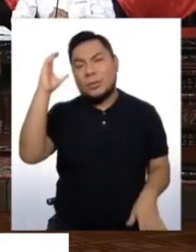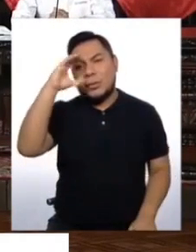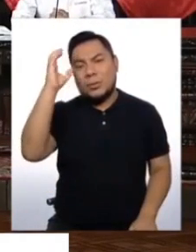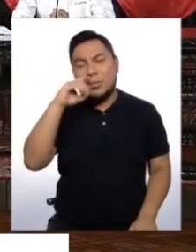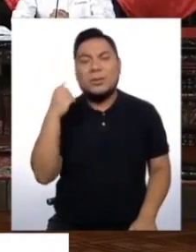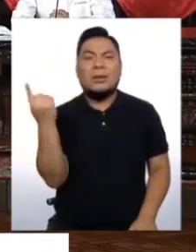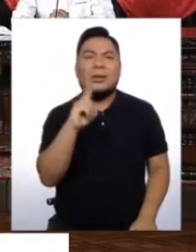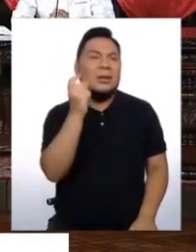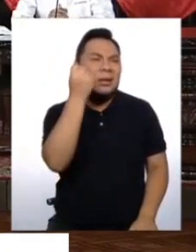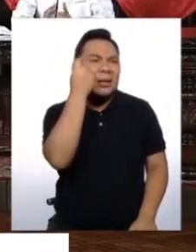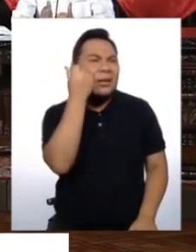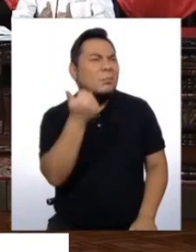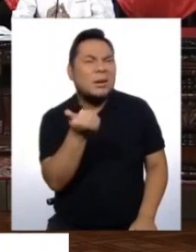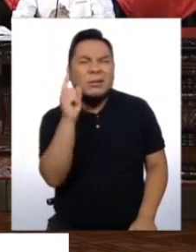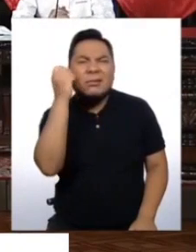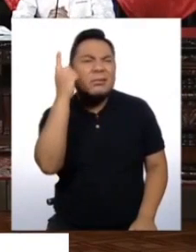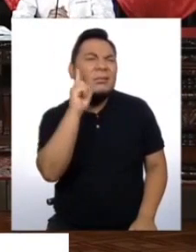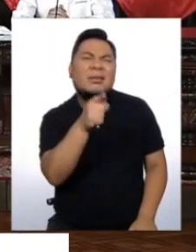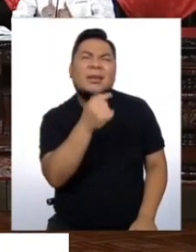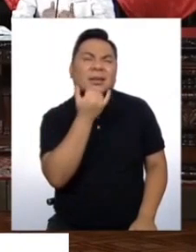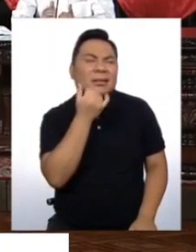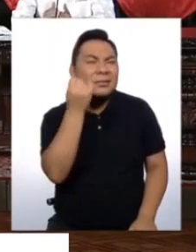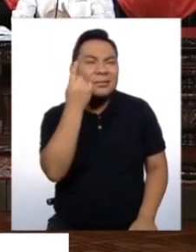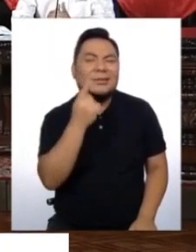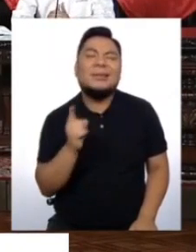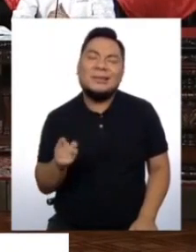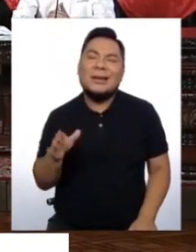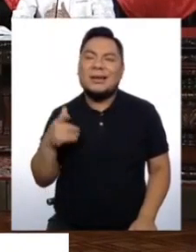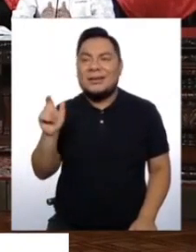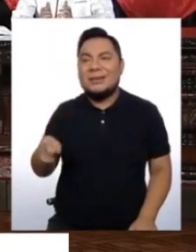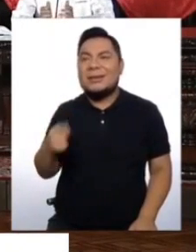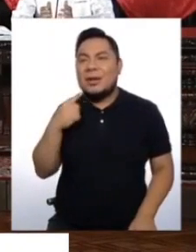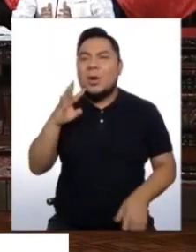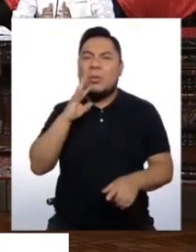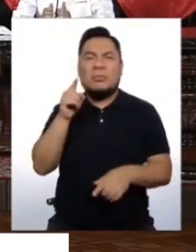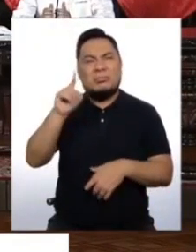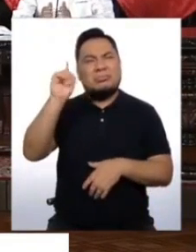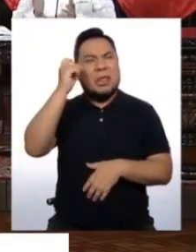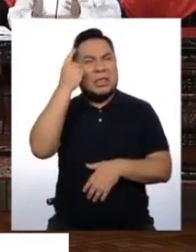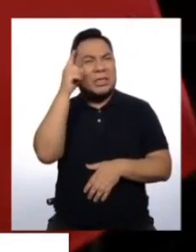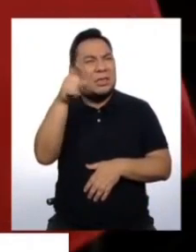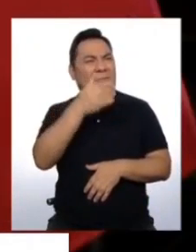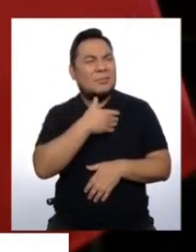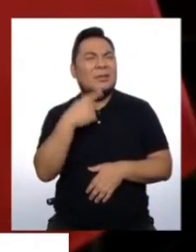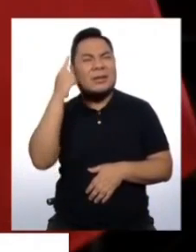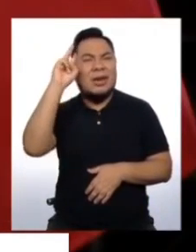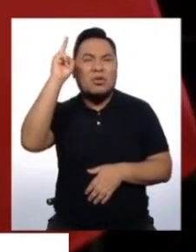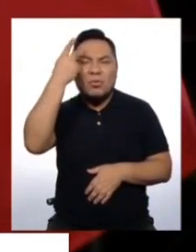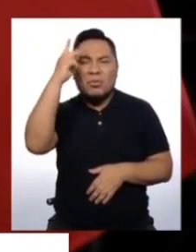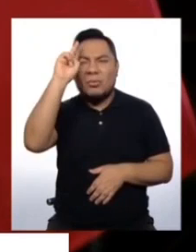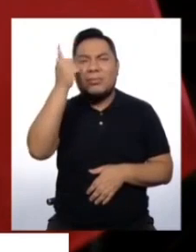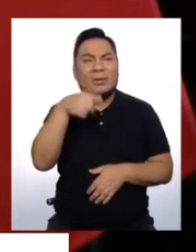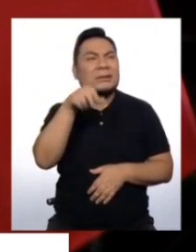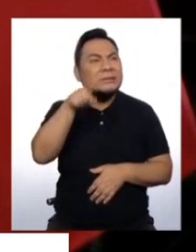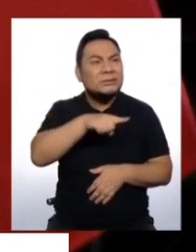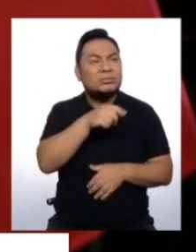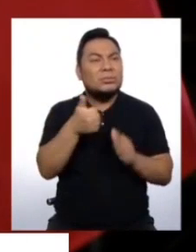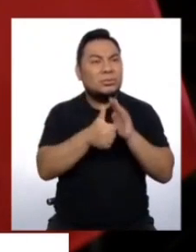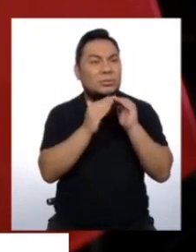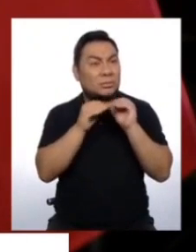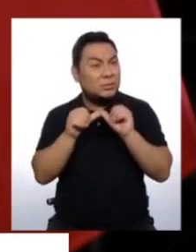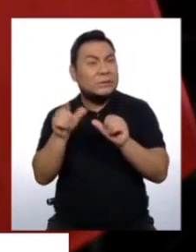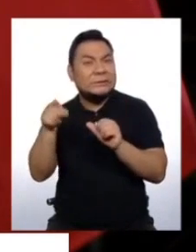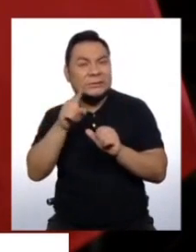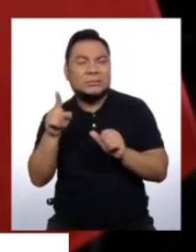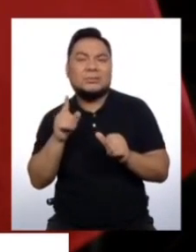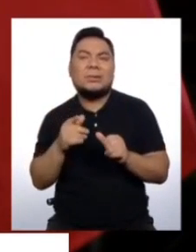entendían bien, ¿no? Incluso hubo comentarios en ese sentido. Hay un poco de confusión, ¿no?